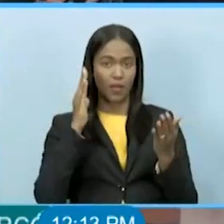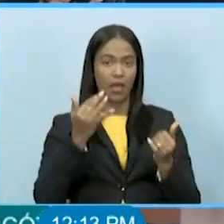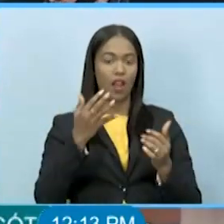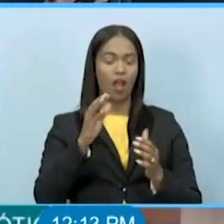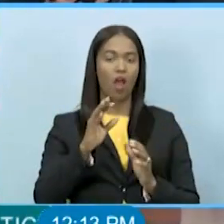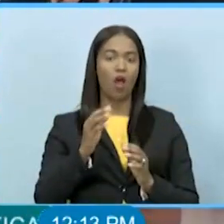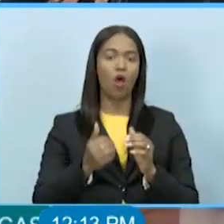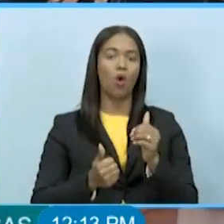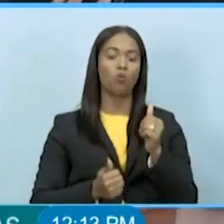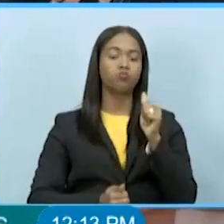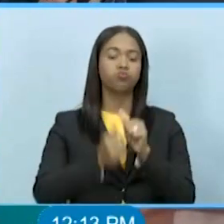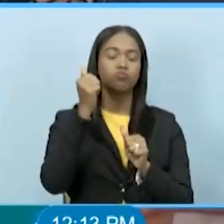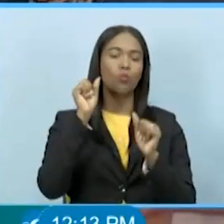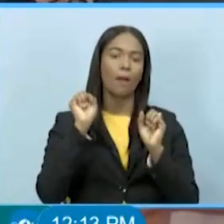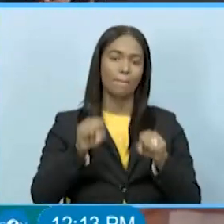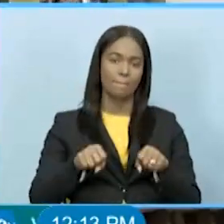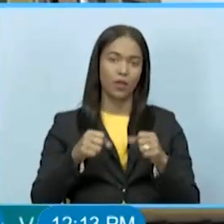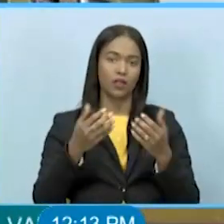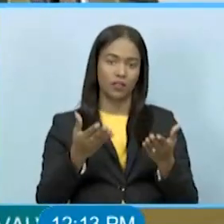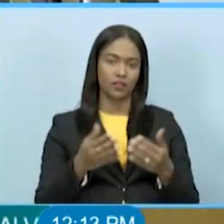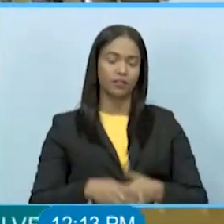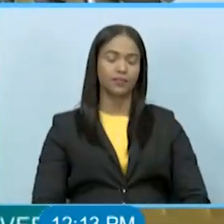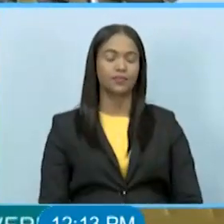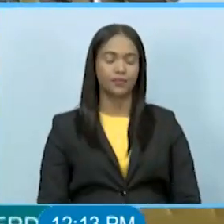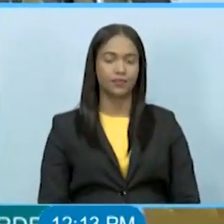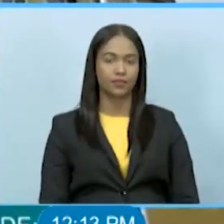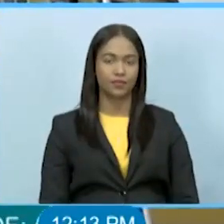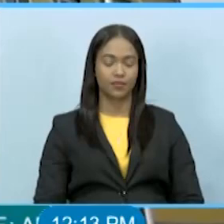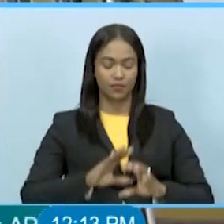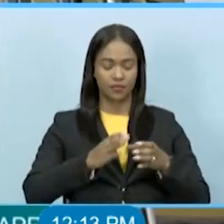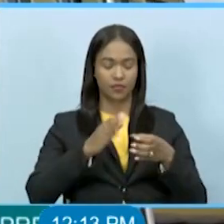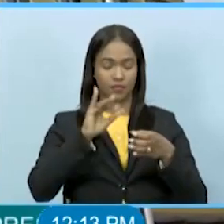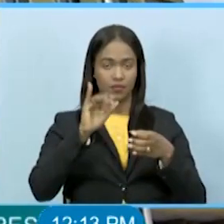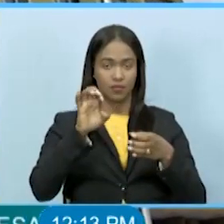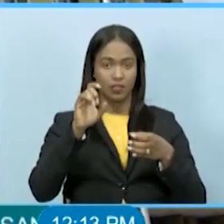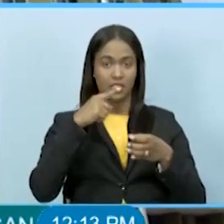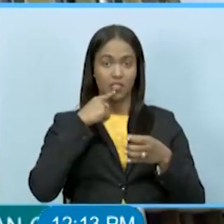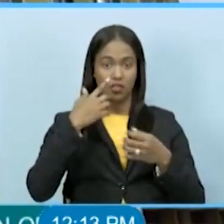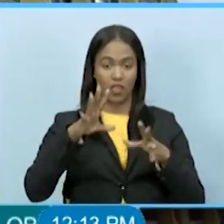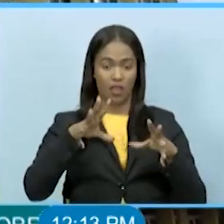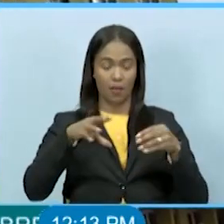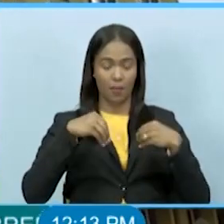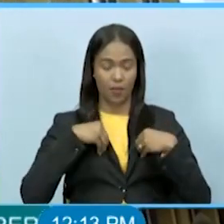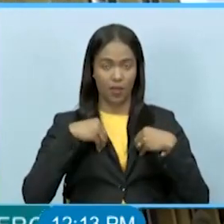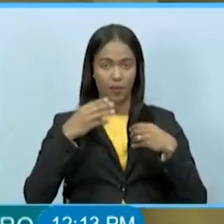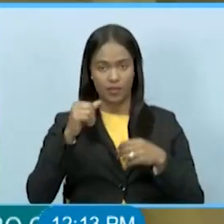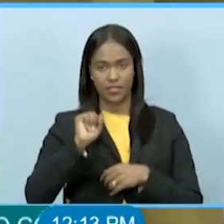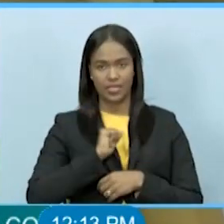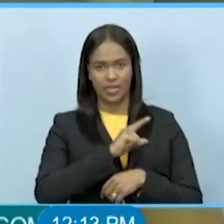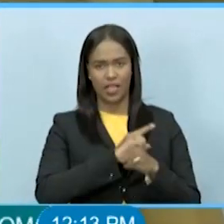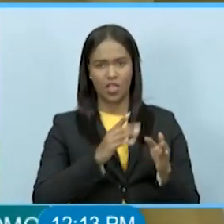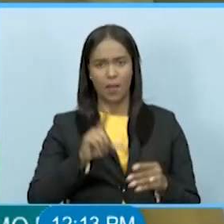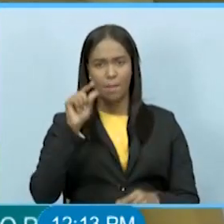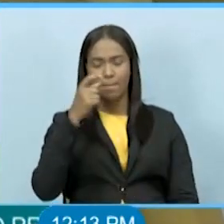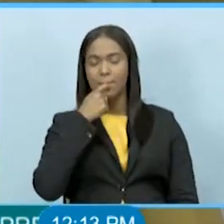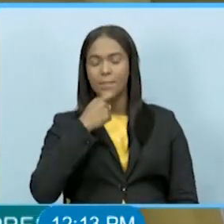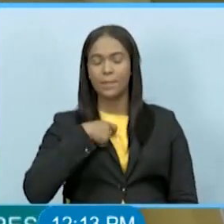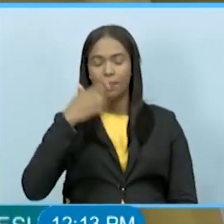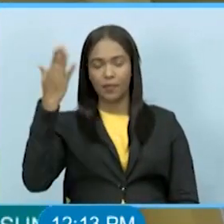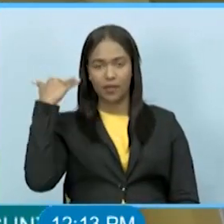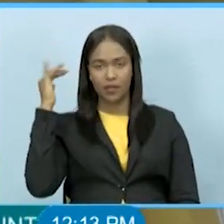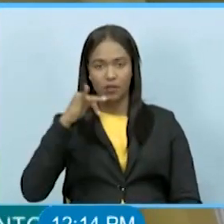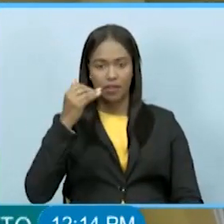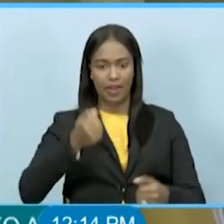bola sin arruga, como llaman en el argot del basquetbol. La Junta dijo que en lo aprobado por los senadores el 20 de diciembre pasado se mantuvieron igual los topes